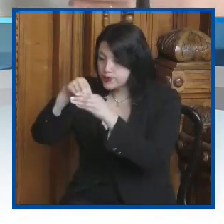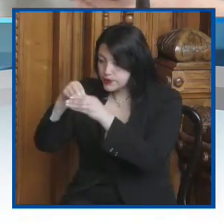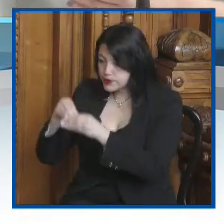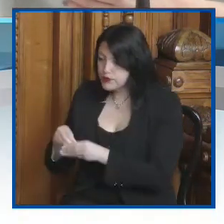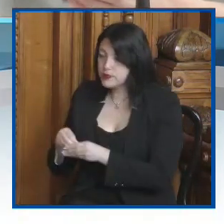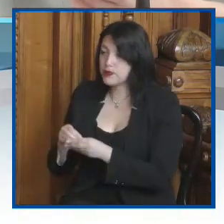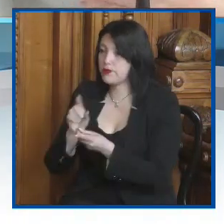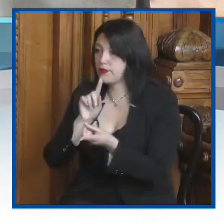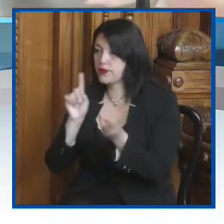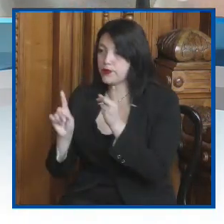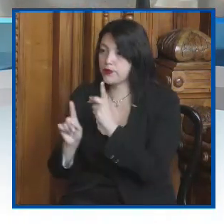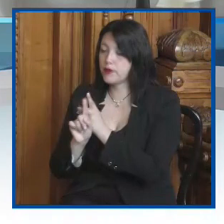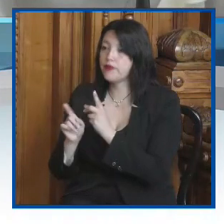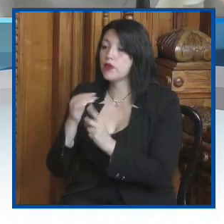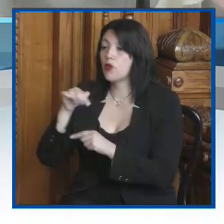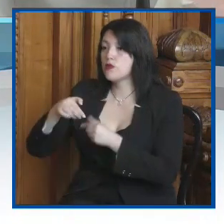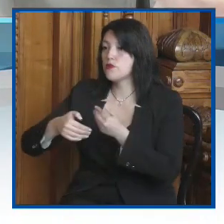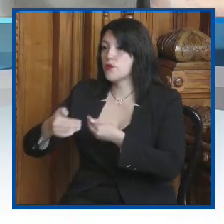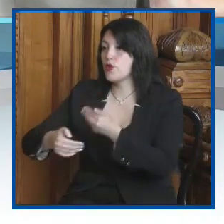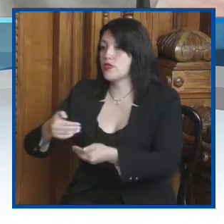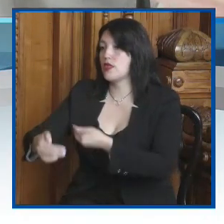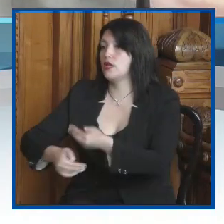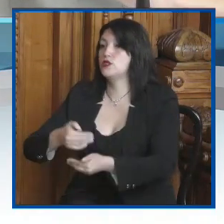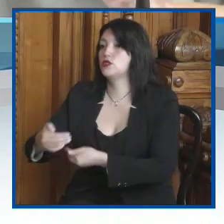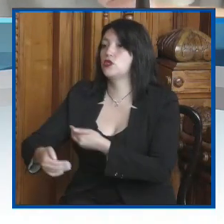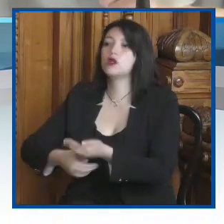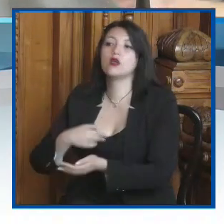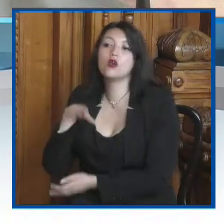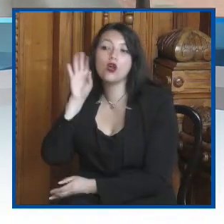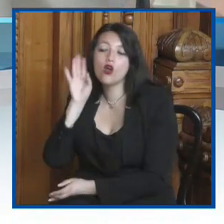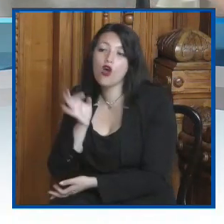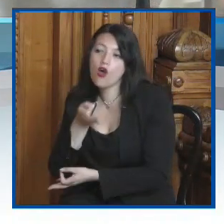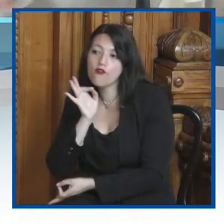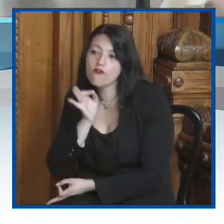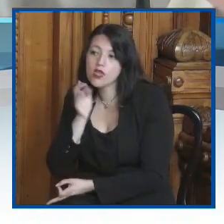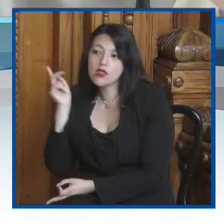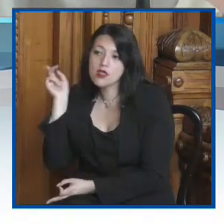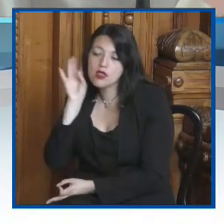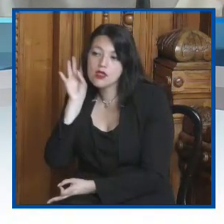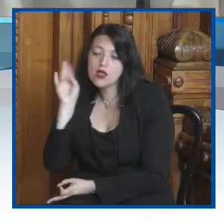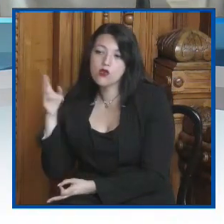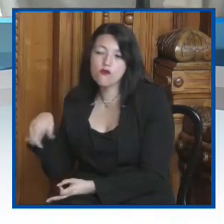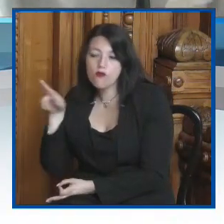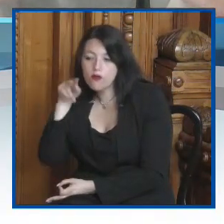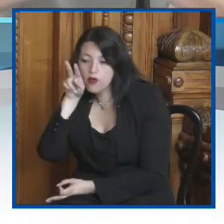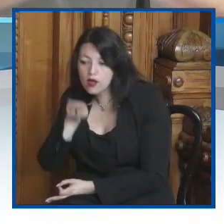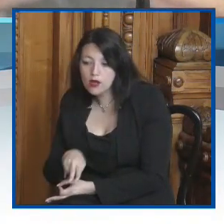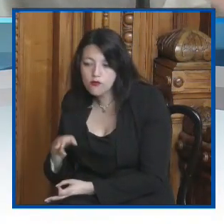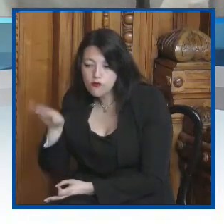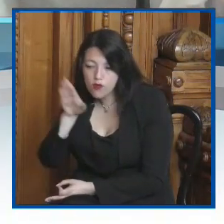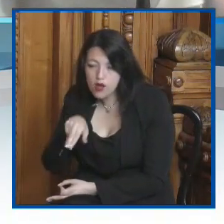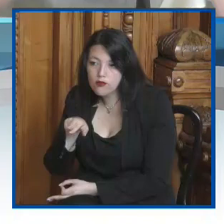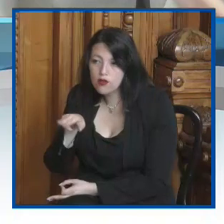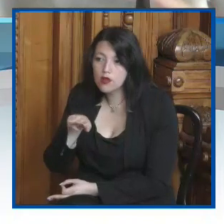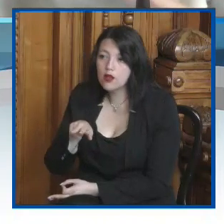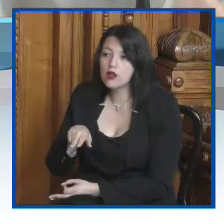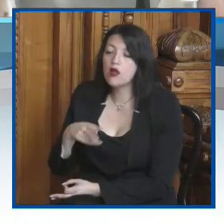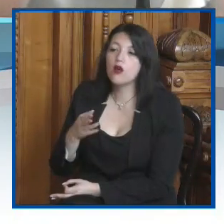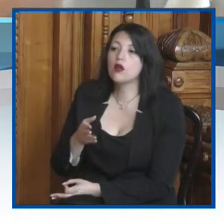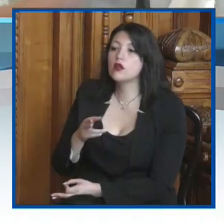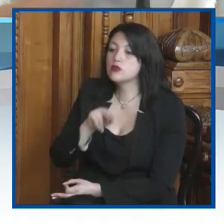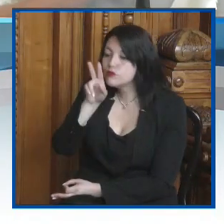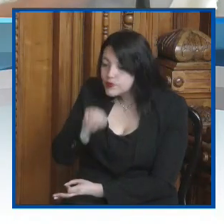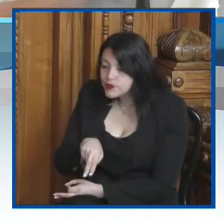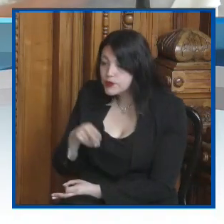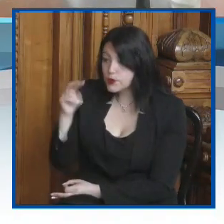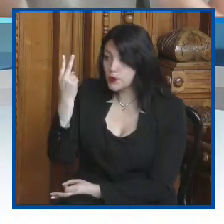un proceso. Hoy en el coffee ahí escuchaba que alguien decía, bueno, yo cuando lo vuelvo a leer, el doctor, creo que el magistrado, cuando lo vuelvo a leer me doy